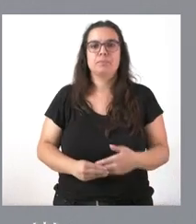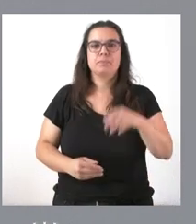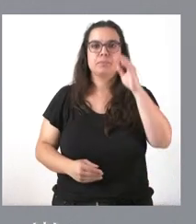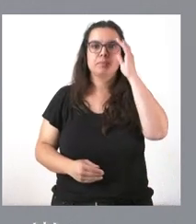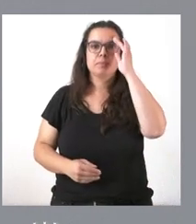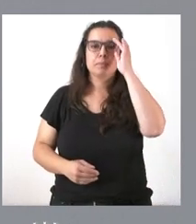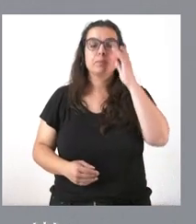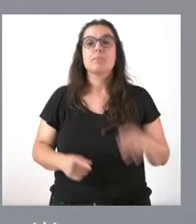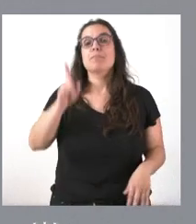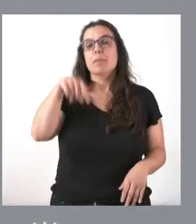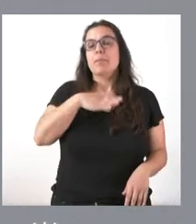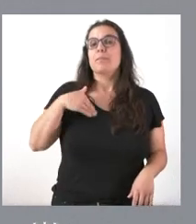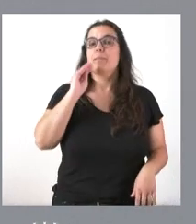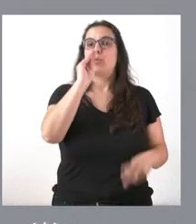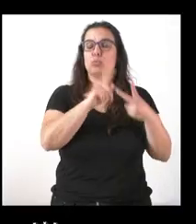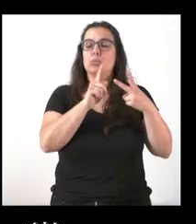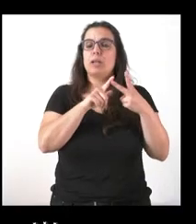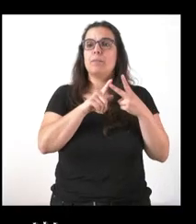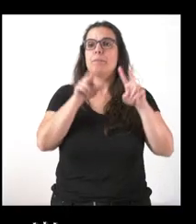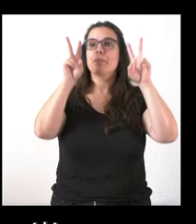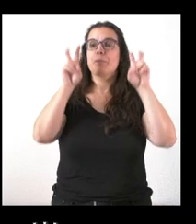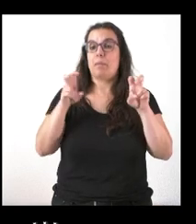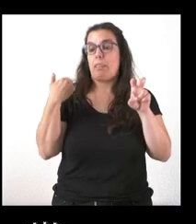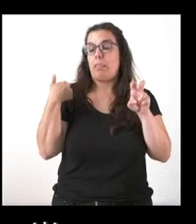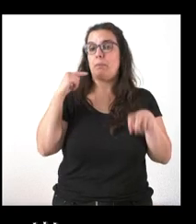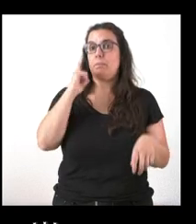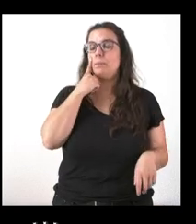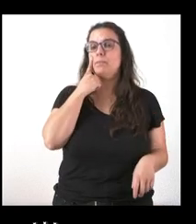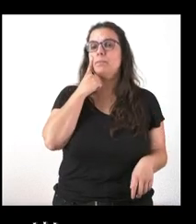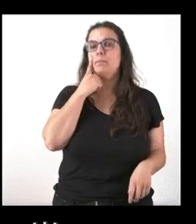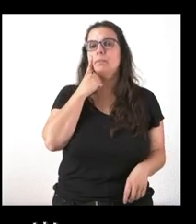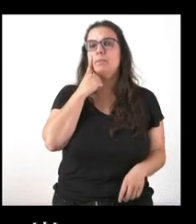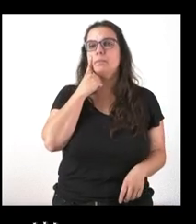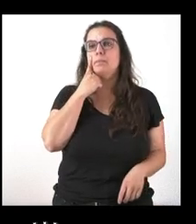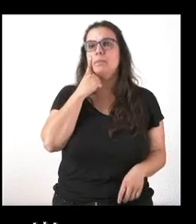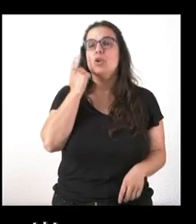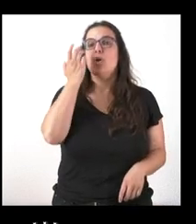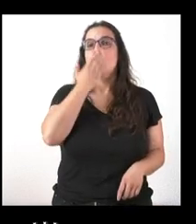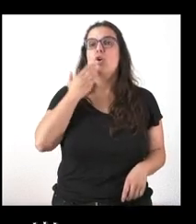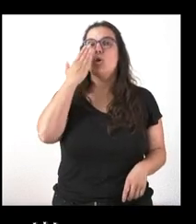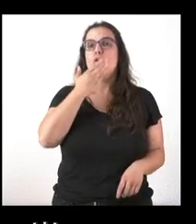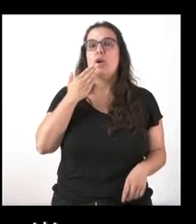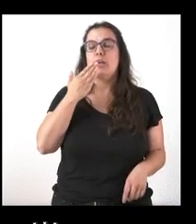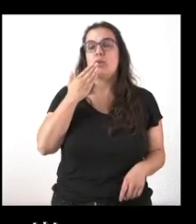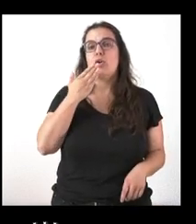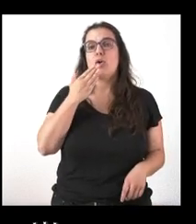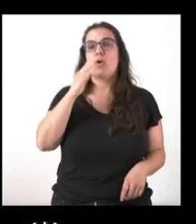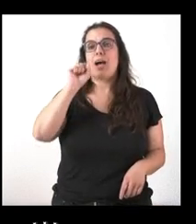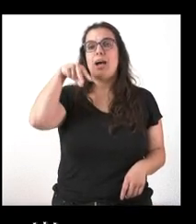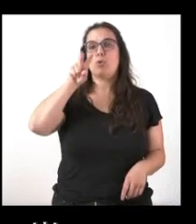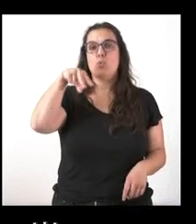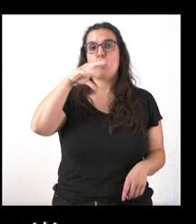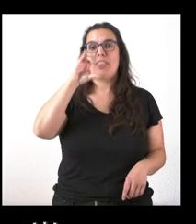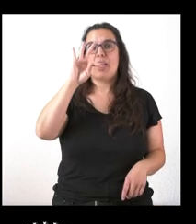quería preguntarle también sobre el caso nuevo que hemos conocido del colegio el anunciado un profesor que al parecer